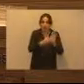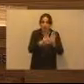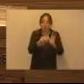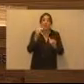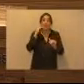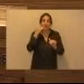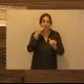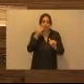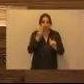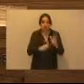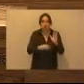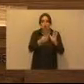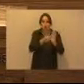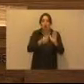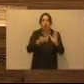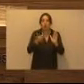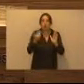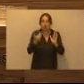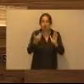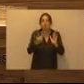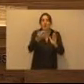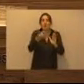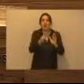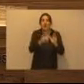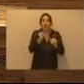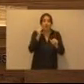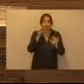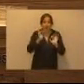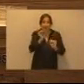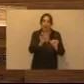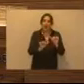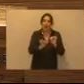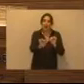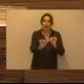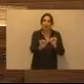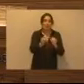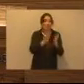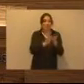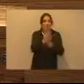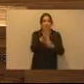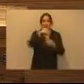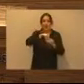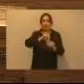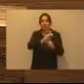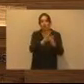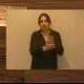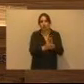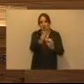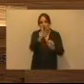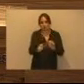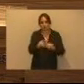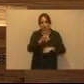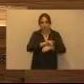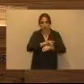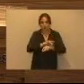de inclusión y es la que recoge la fecha que a partir de ese momento consta para siempre en la historia clínica del paciente